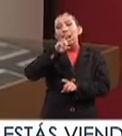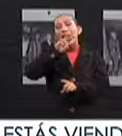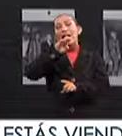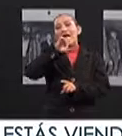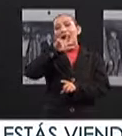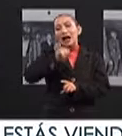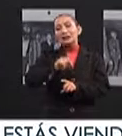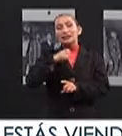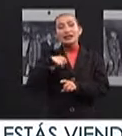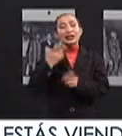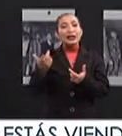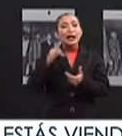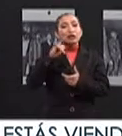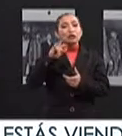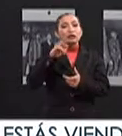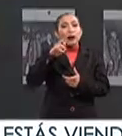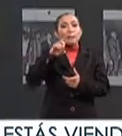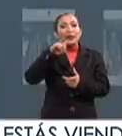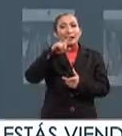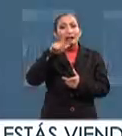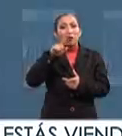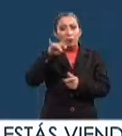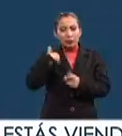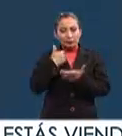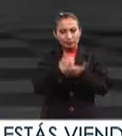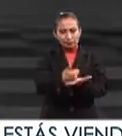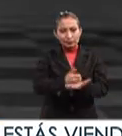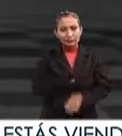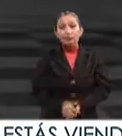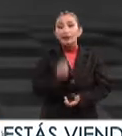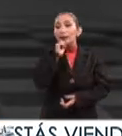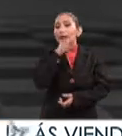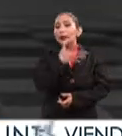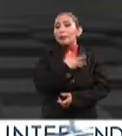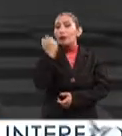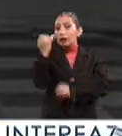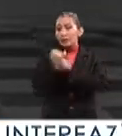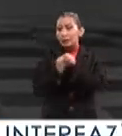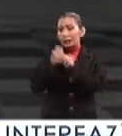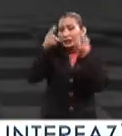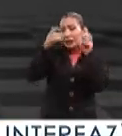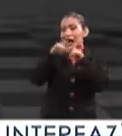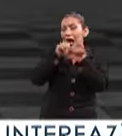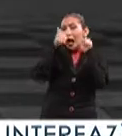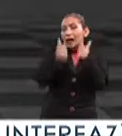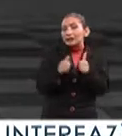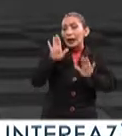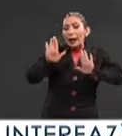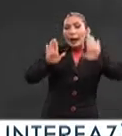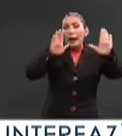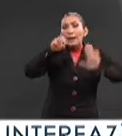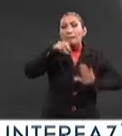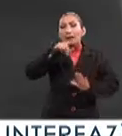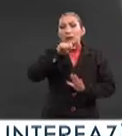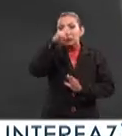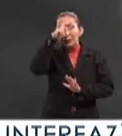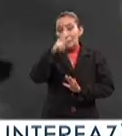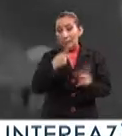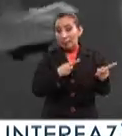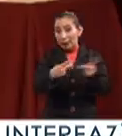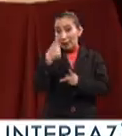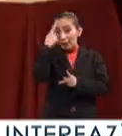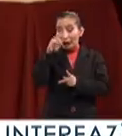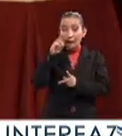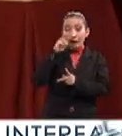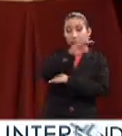el periodista Jesús Ramírez Cuevas. Y te tenemos un reportaje sobre el arte de los mimos en México. Prepárate